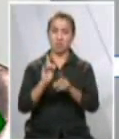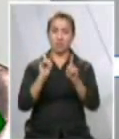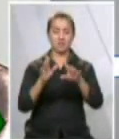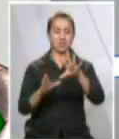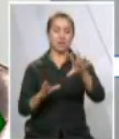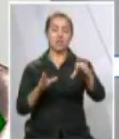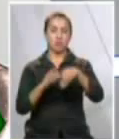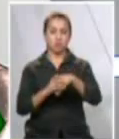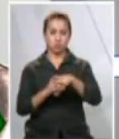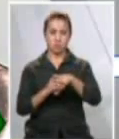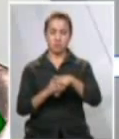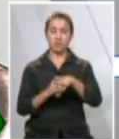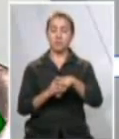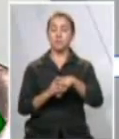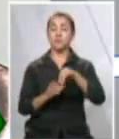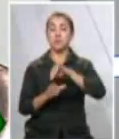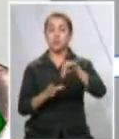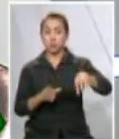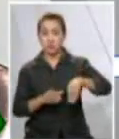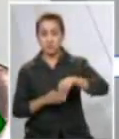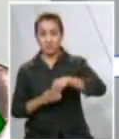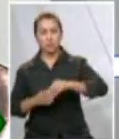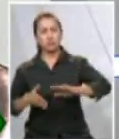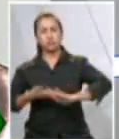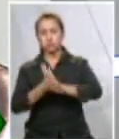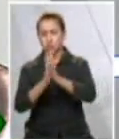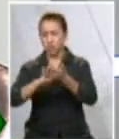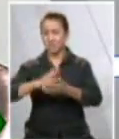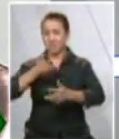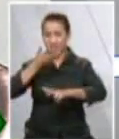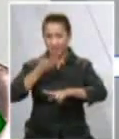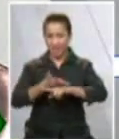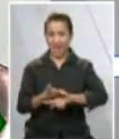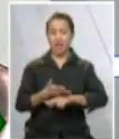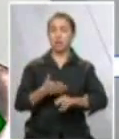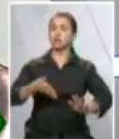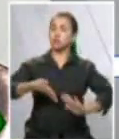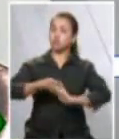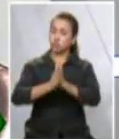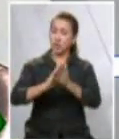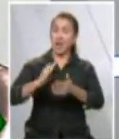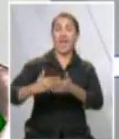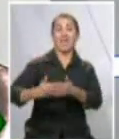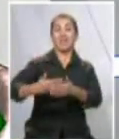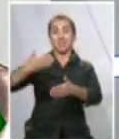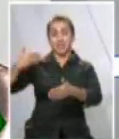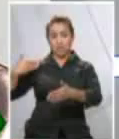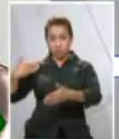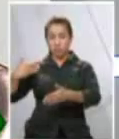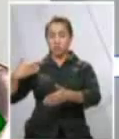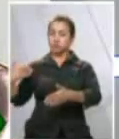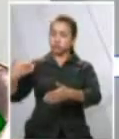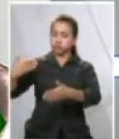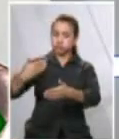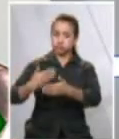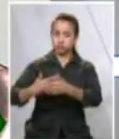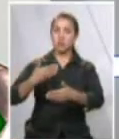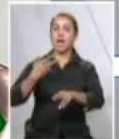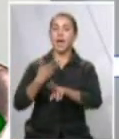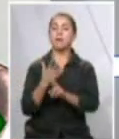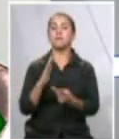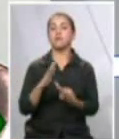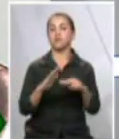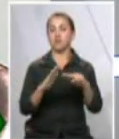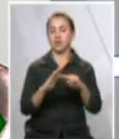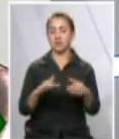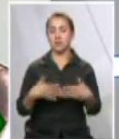inclusiva, ¿no? Pero toda la anterior tiene dificultades efectivamente